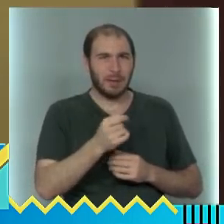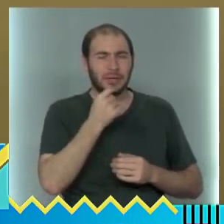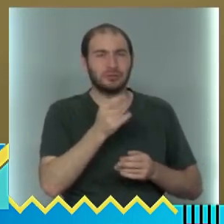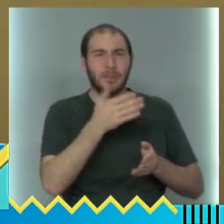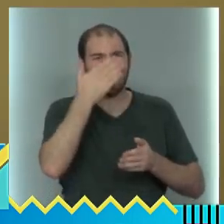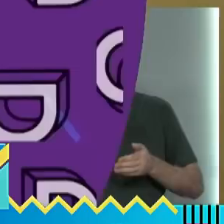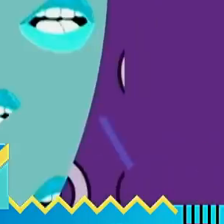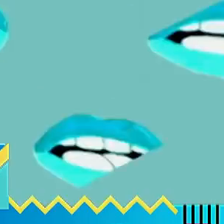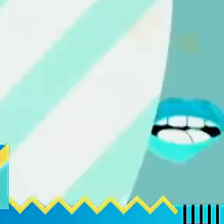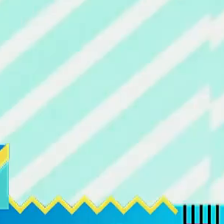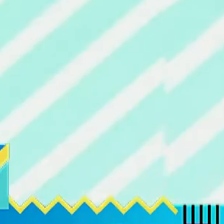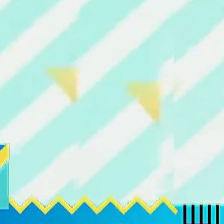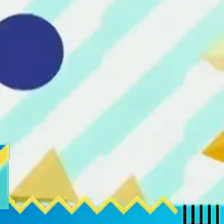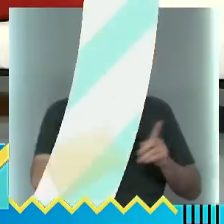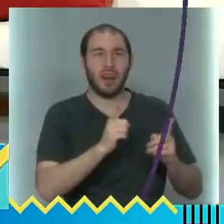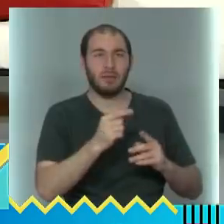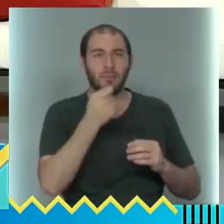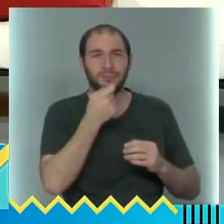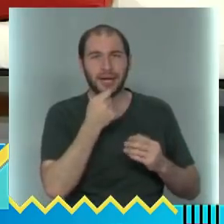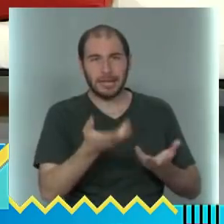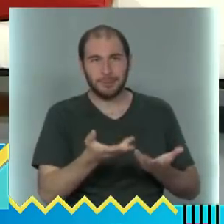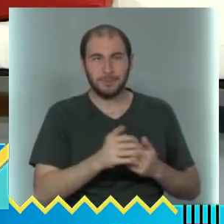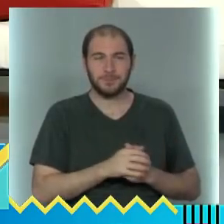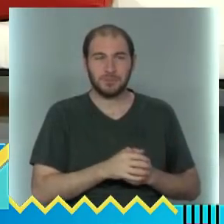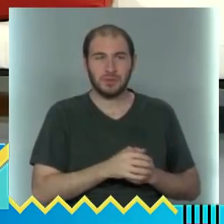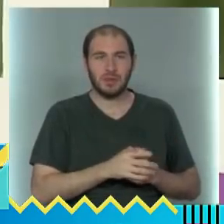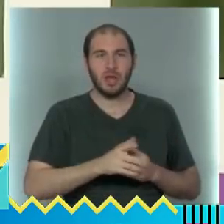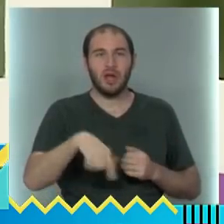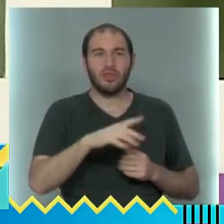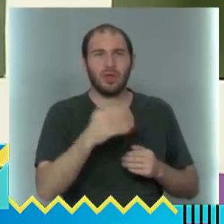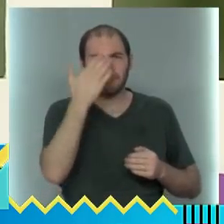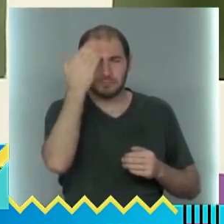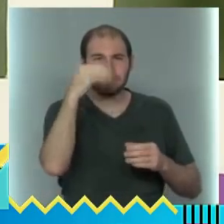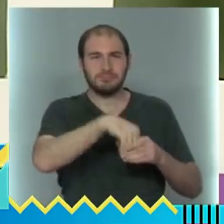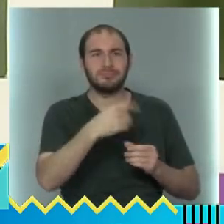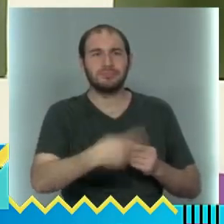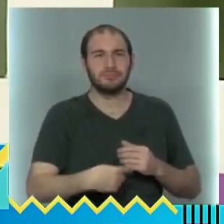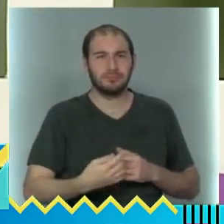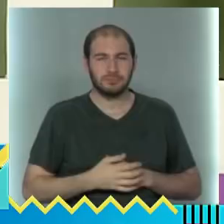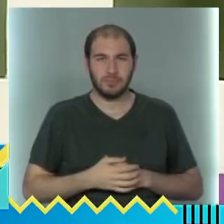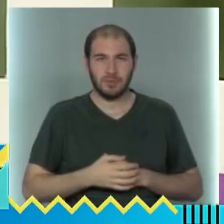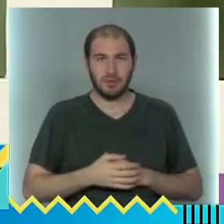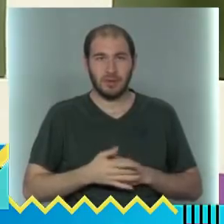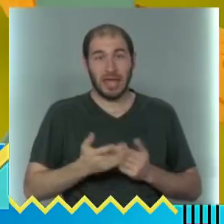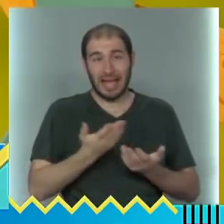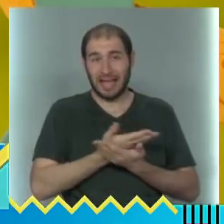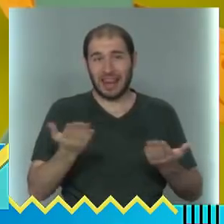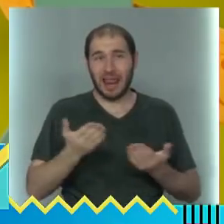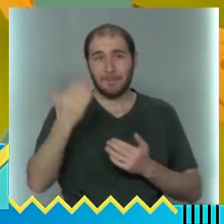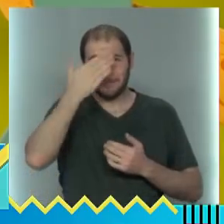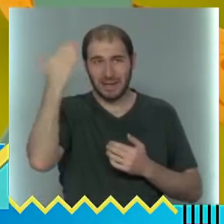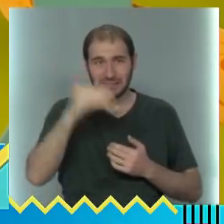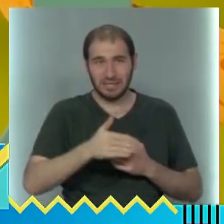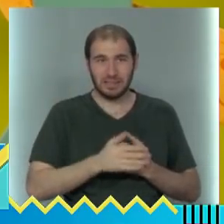los pacientes que recibís y en qué grado de alguna forma se encuentran en esta enfermedad. Bueno, por lo general los pacientes